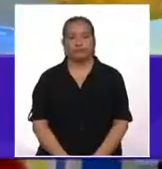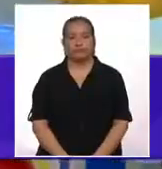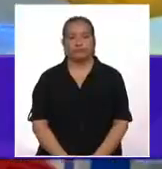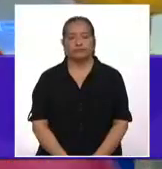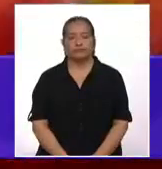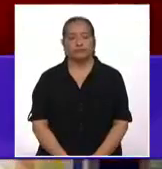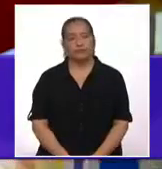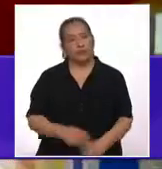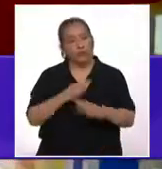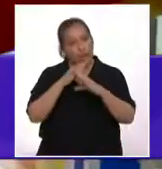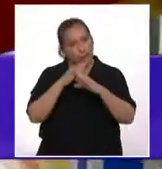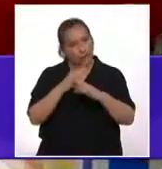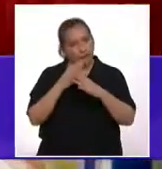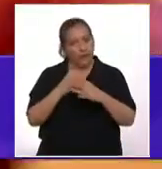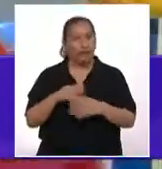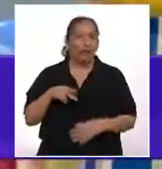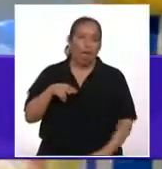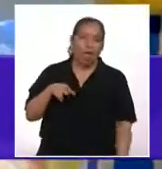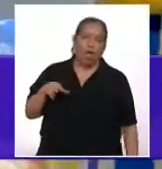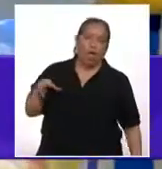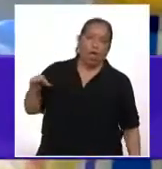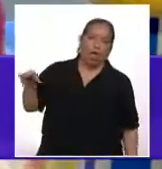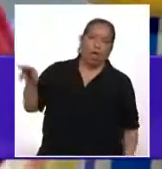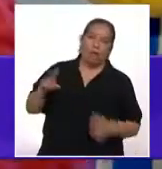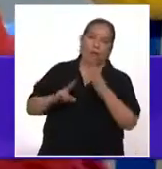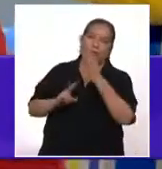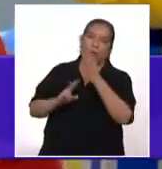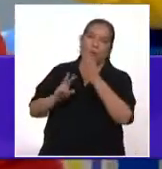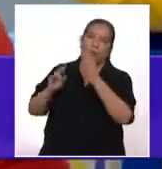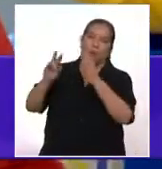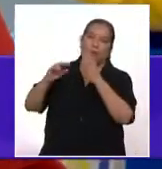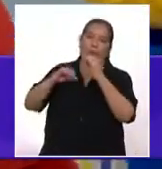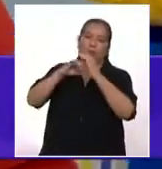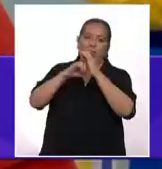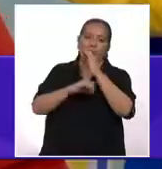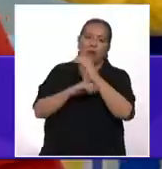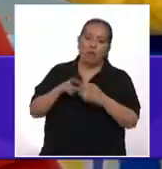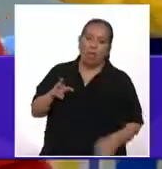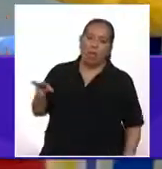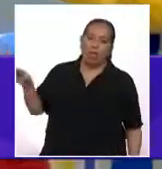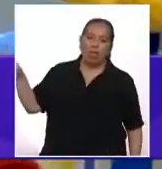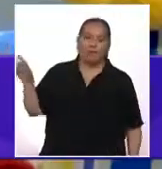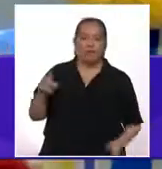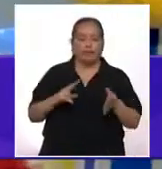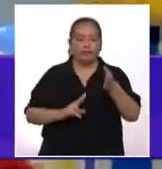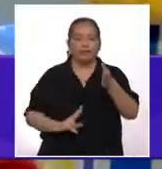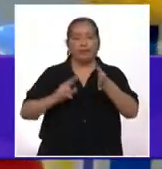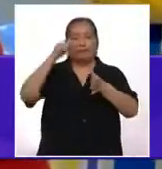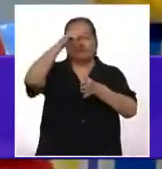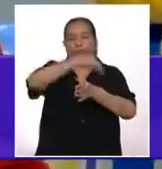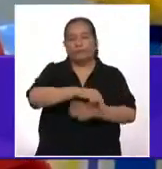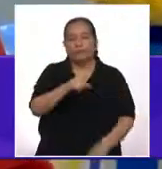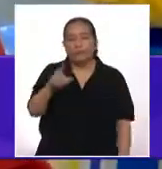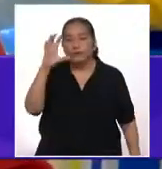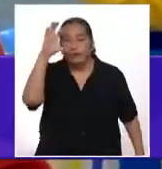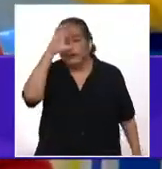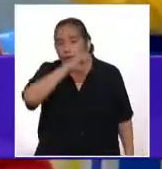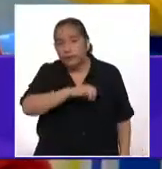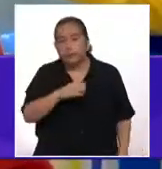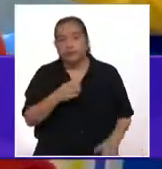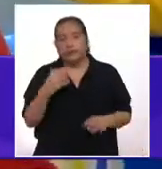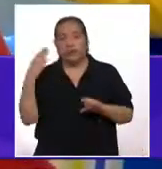Y para evitar pues ir hasta allá, han preferido tomar esta vía. Pero no se han percatado, como te digo. Que venía el